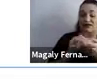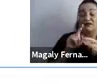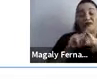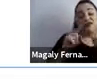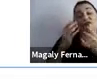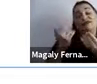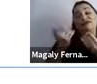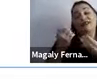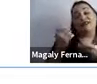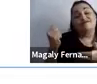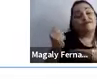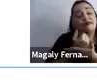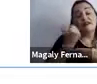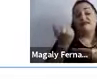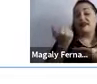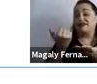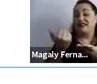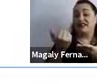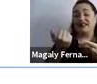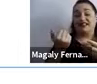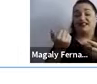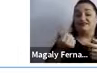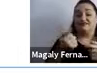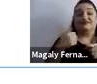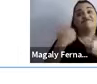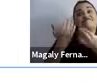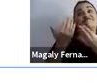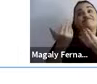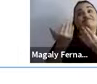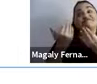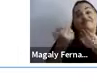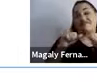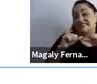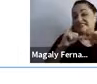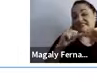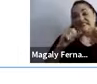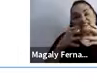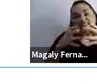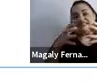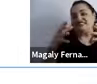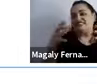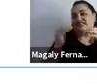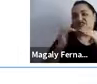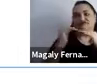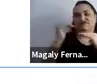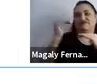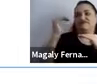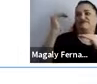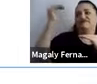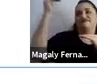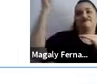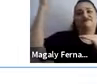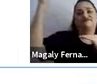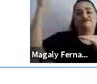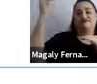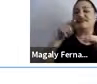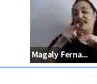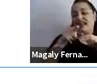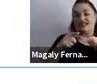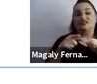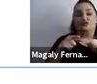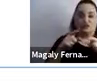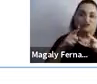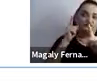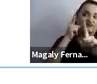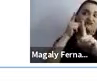lamentablemente, es de temer más que de esperar que van a seguir creciendo, y esta tendencia es la que